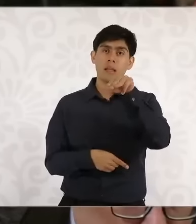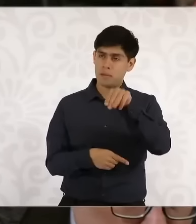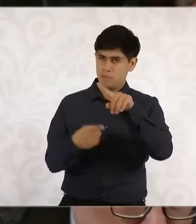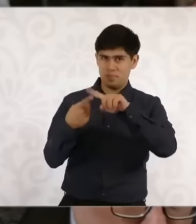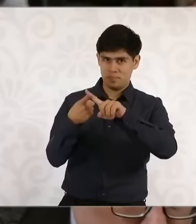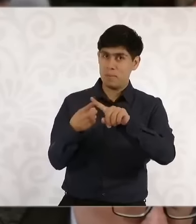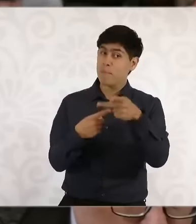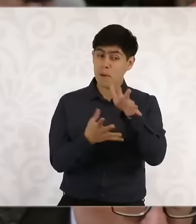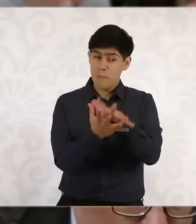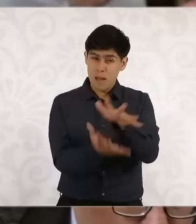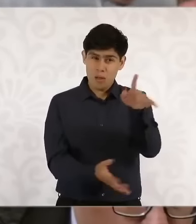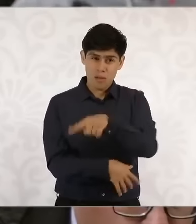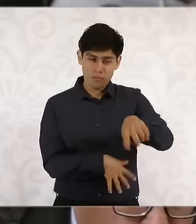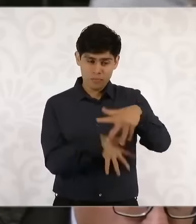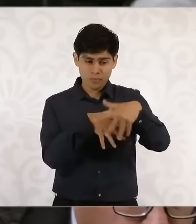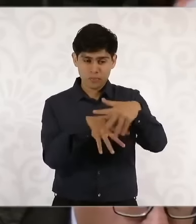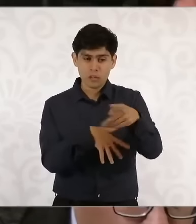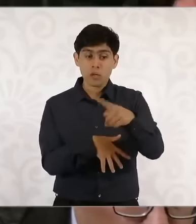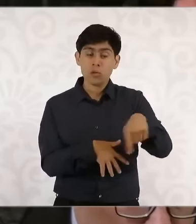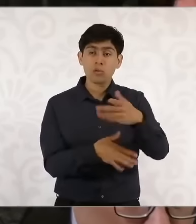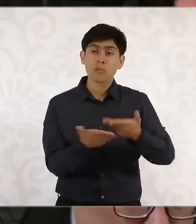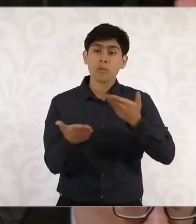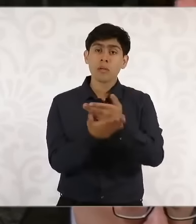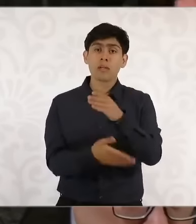a Salinas Pliego,